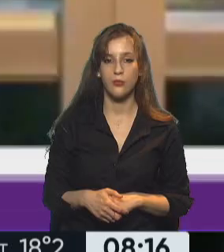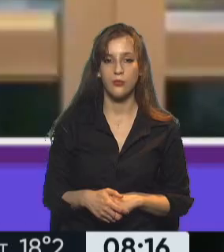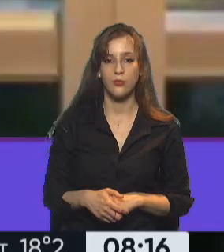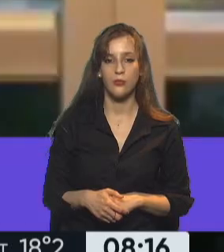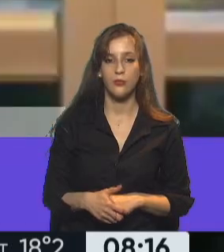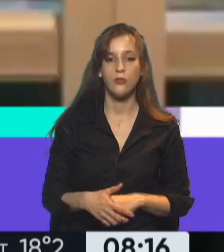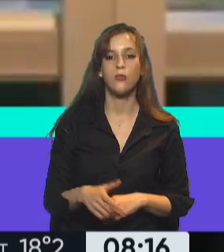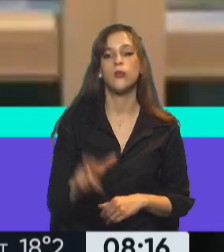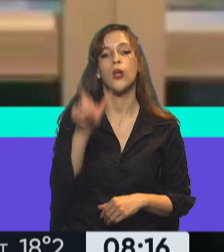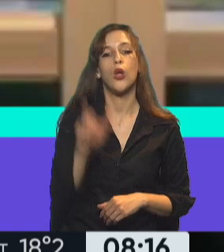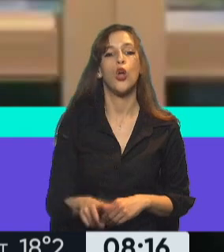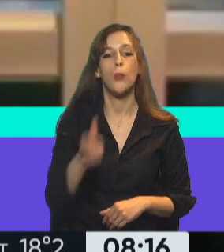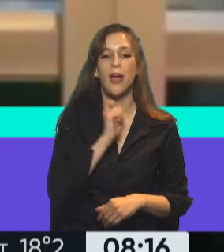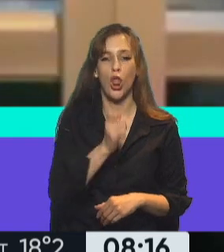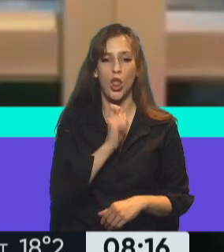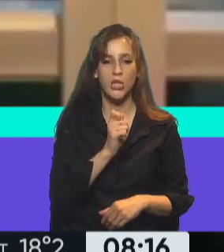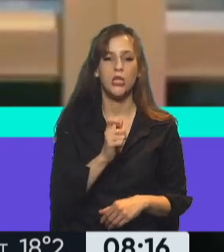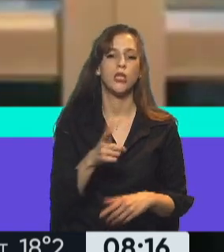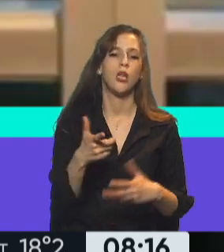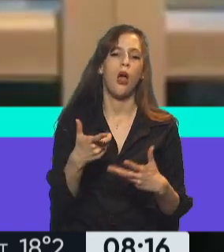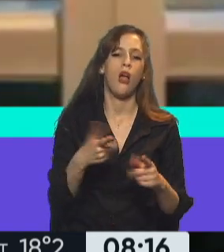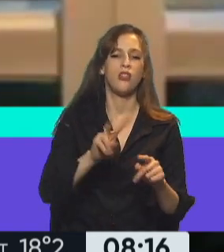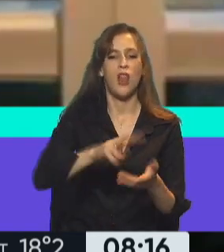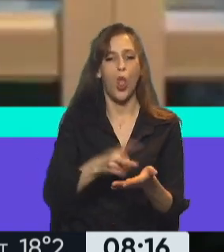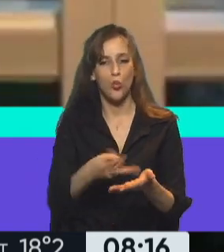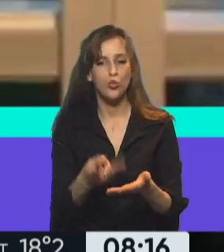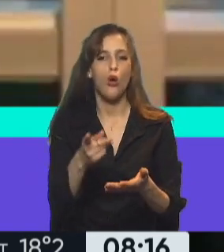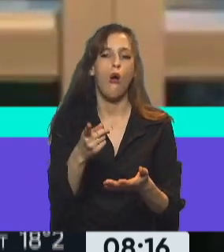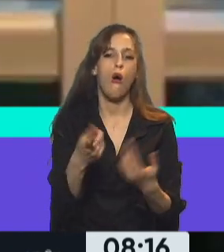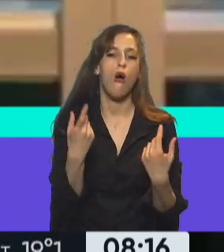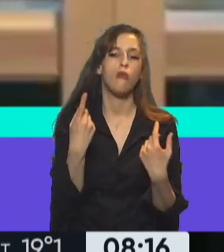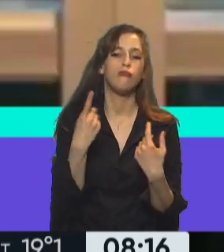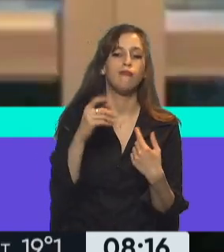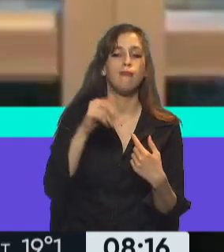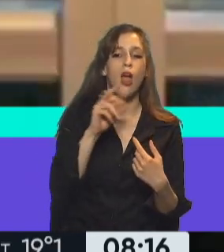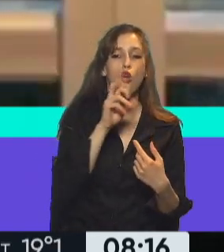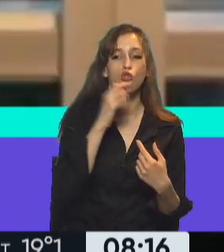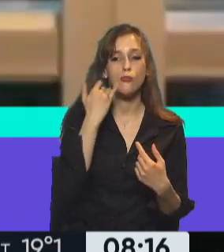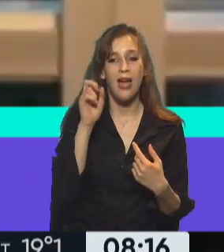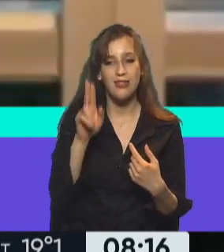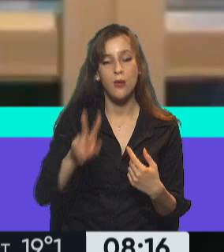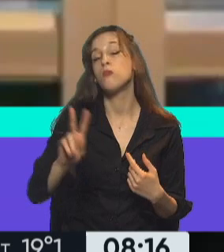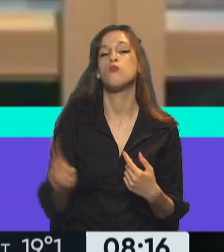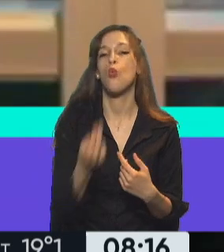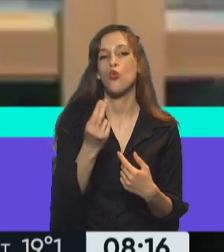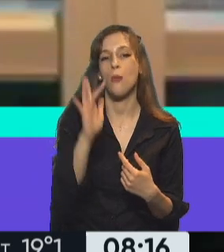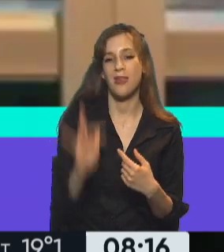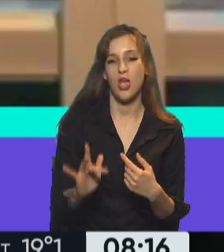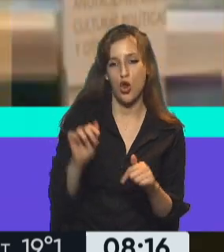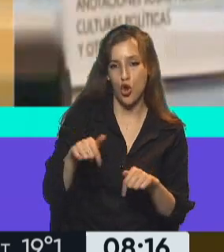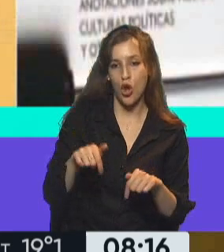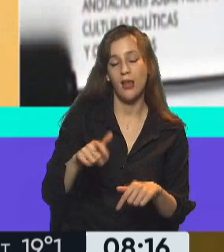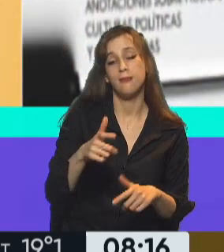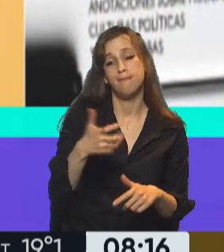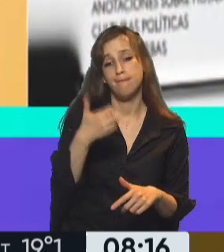El periodista, traductor, editor y ensayista Marcos Mayer murió este miércoles a los 67 años en la ciudad de